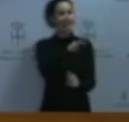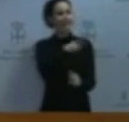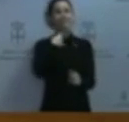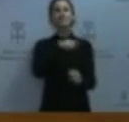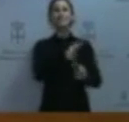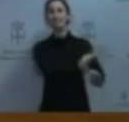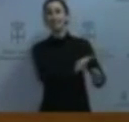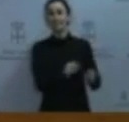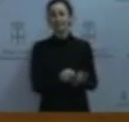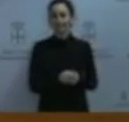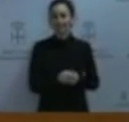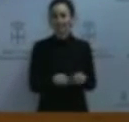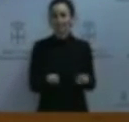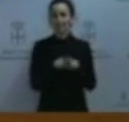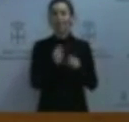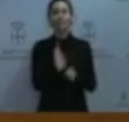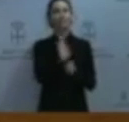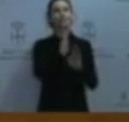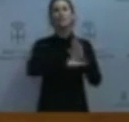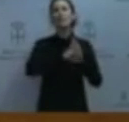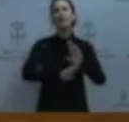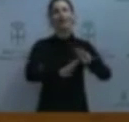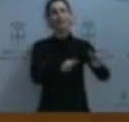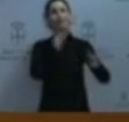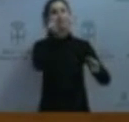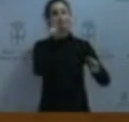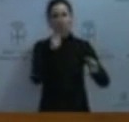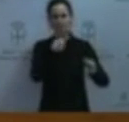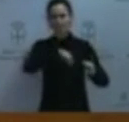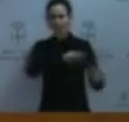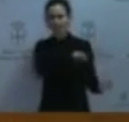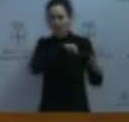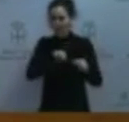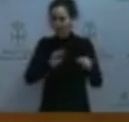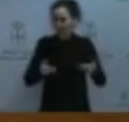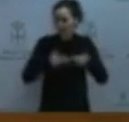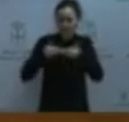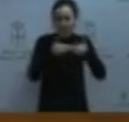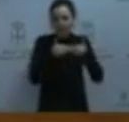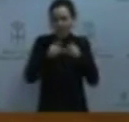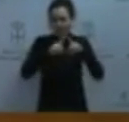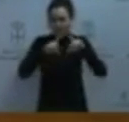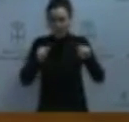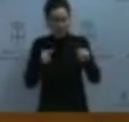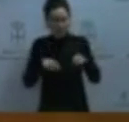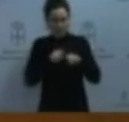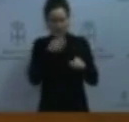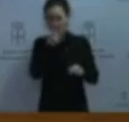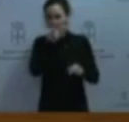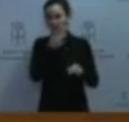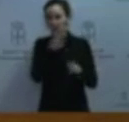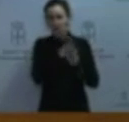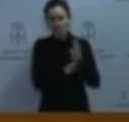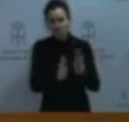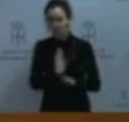presidente la presentación de su propio programa. Fue triste ver este encierro. Parece que da vergüenza presentar el propio